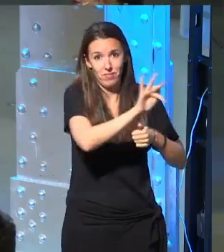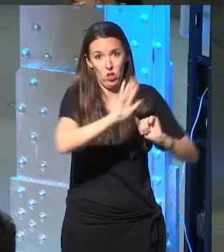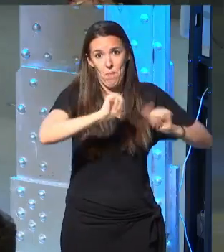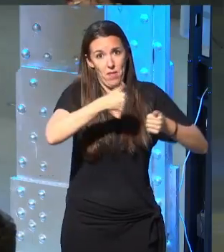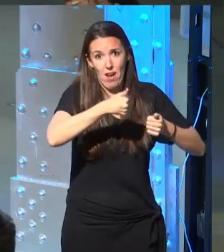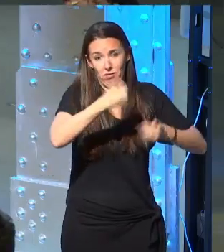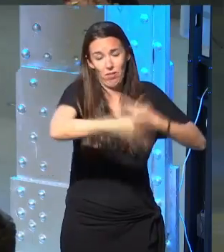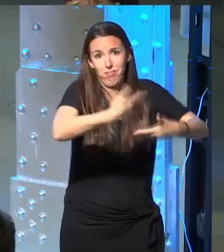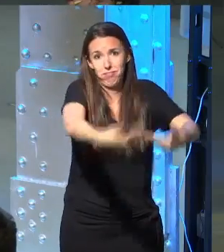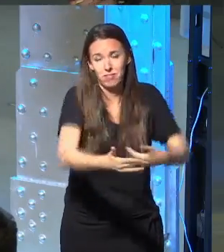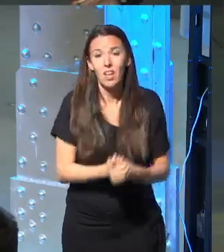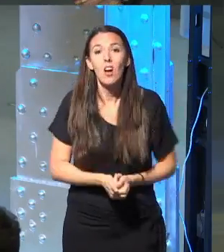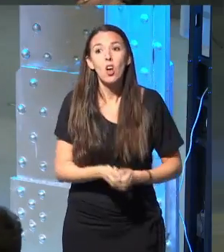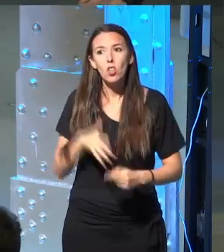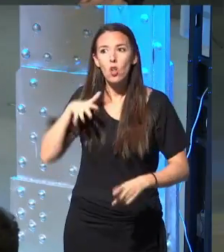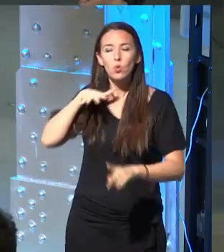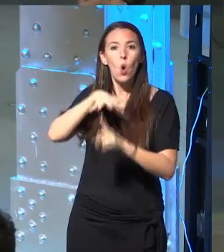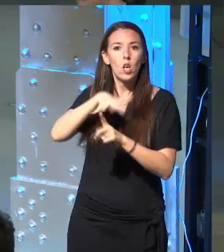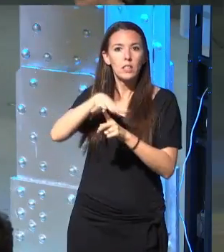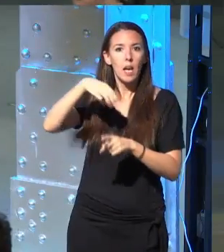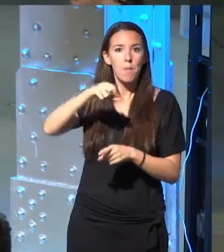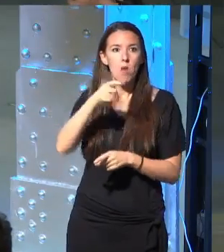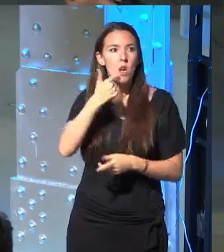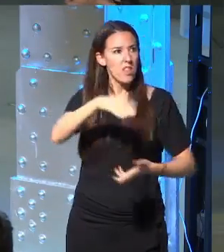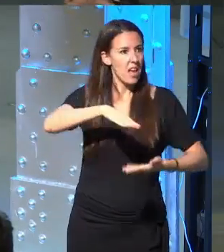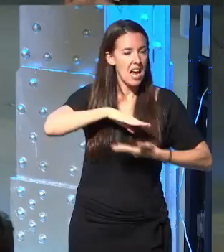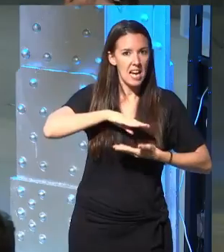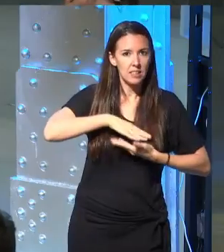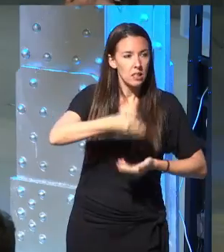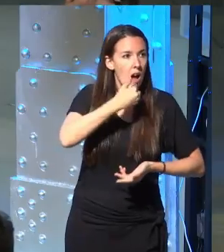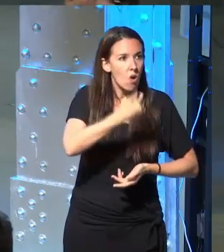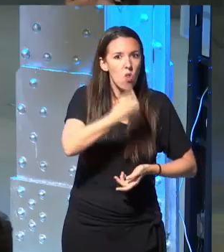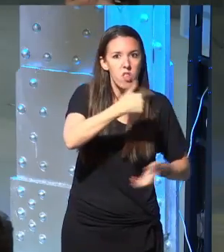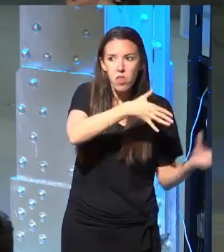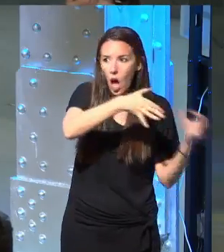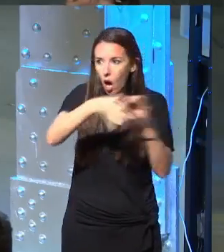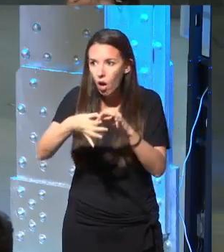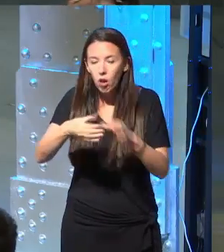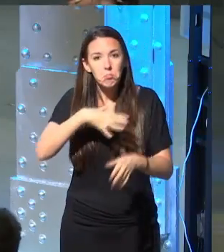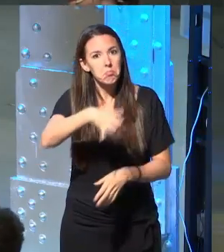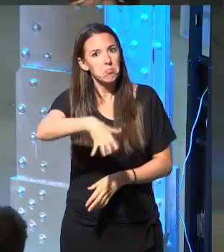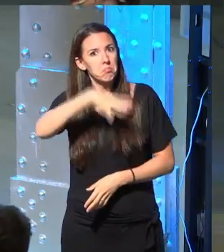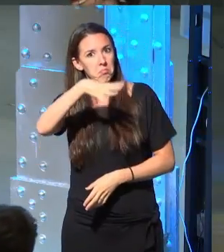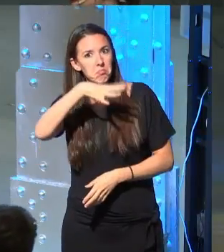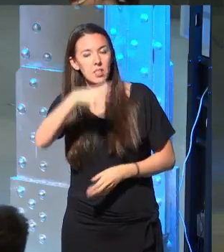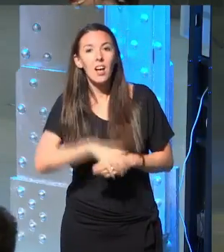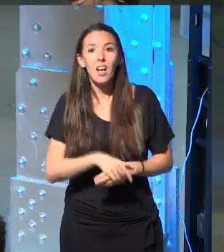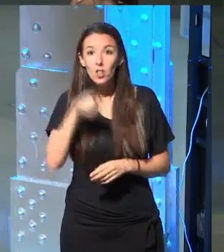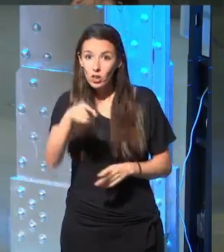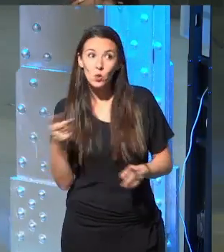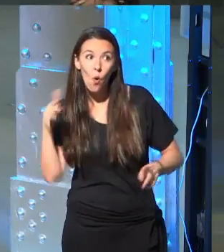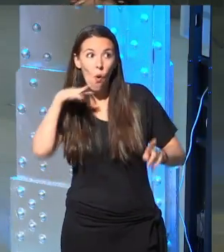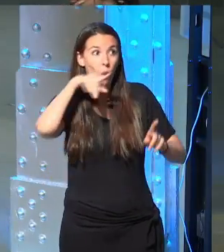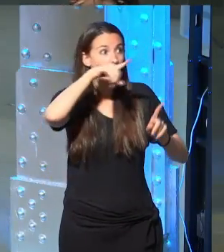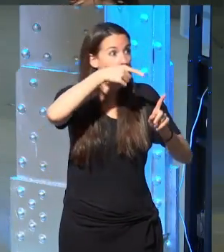interesante, quiero decir, cuando tú estás siguiendo a Manuel y de repente llega Iker Casillas y dice algo, es súper emocionante. Sí, sí. O sea, cuando tú estás siguiendo a Iker Casillas